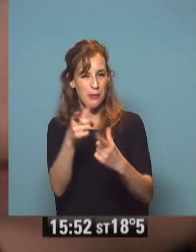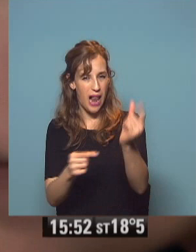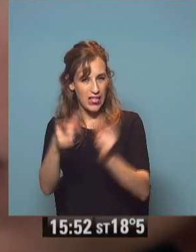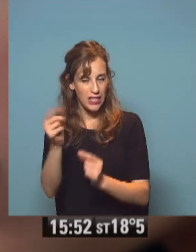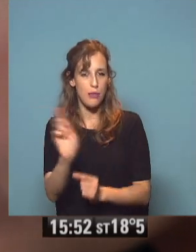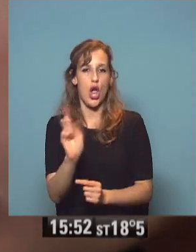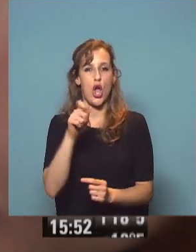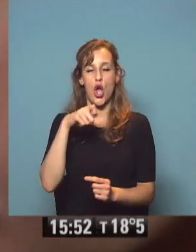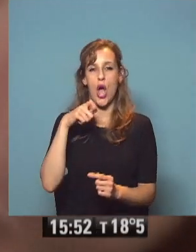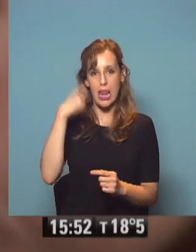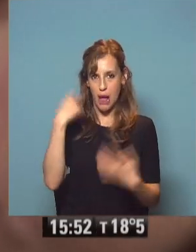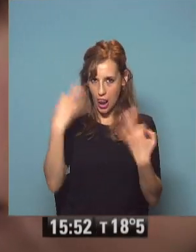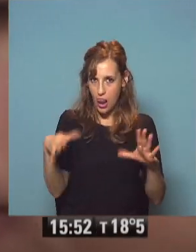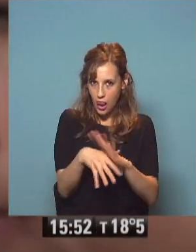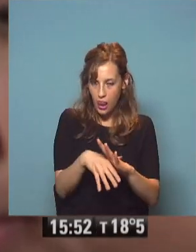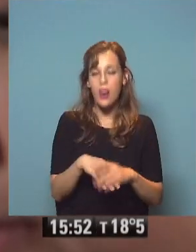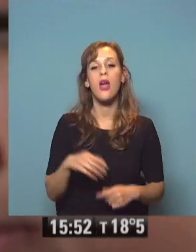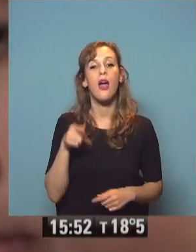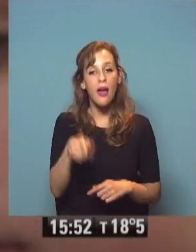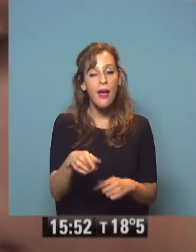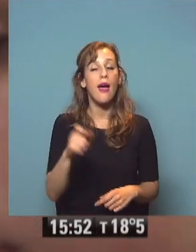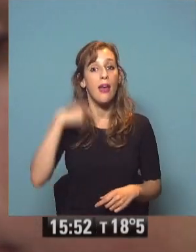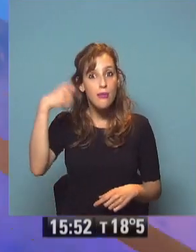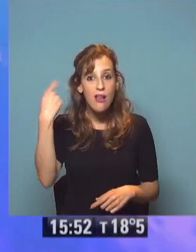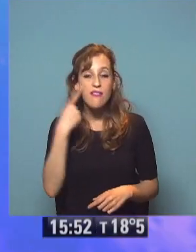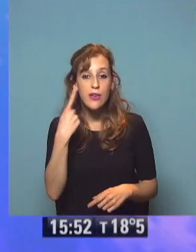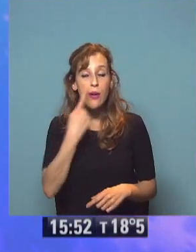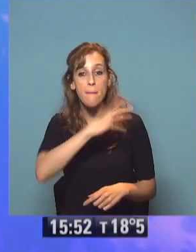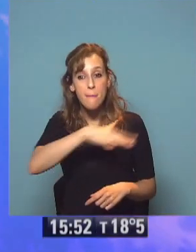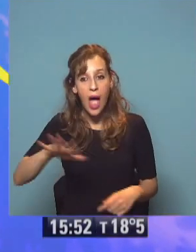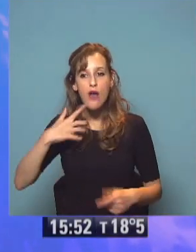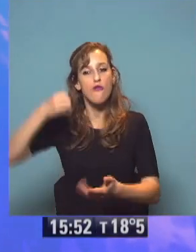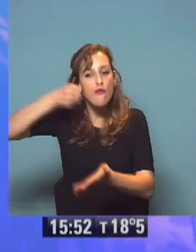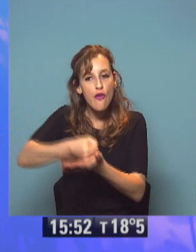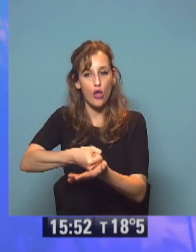los camarones pintados, es un animal y vive fijo al fondo del mar.